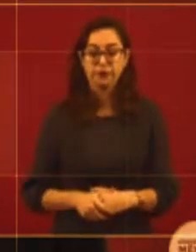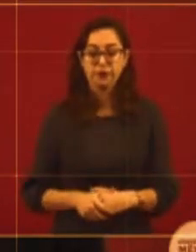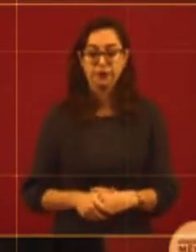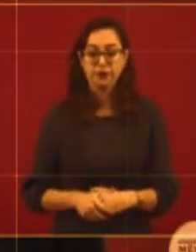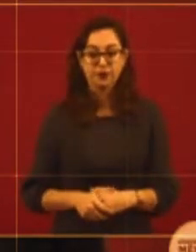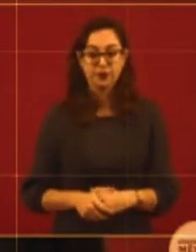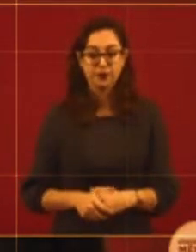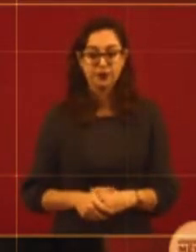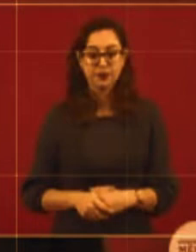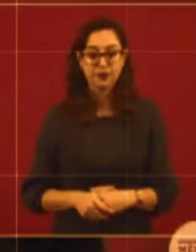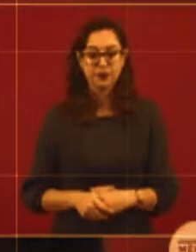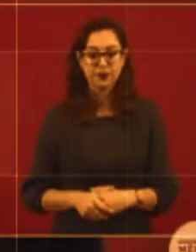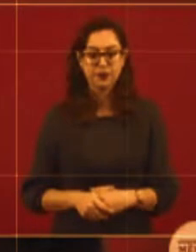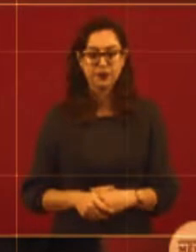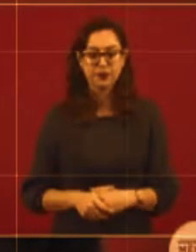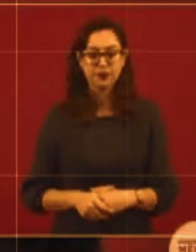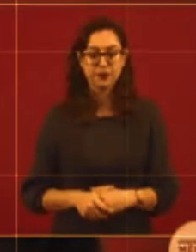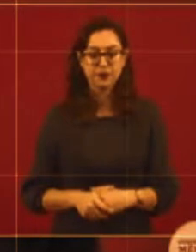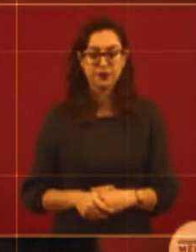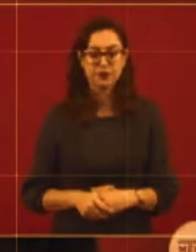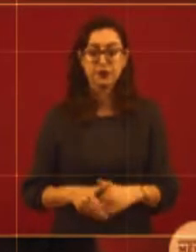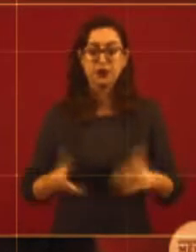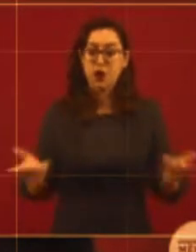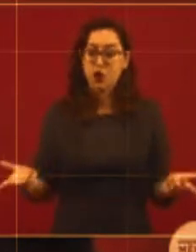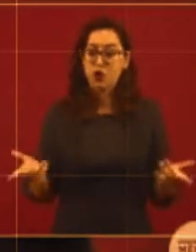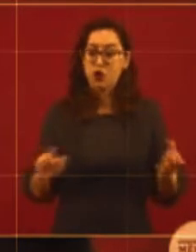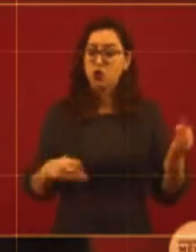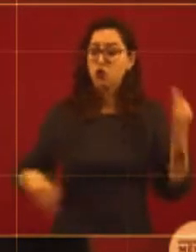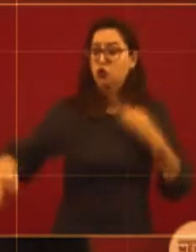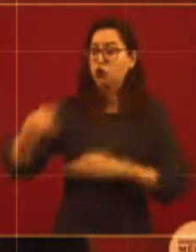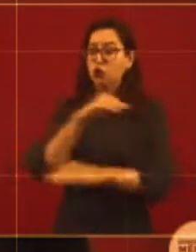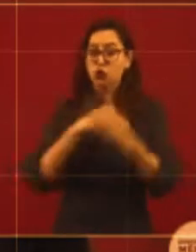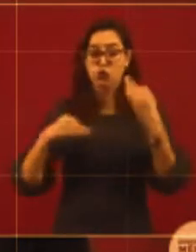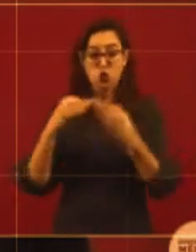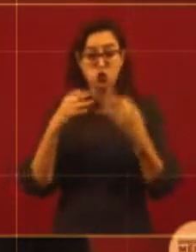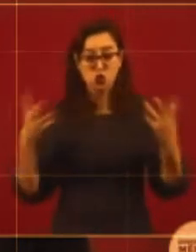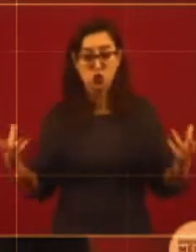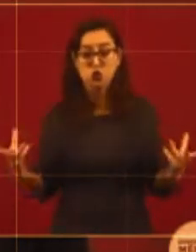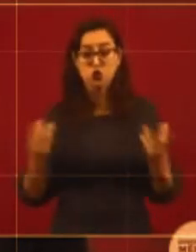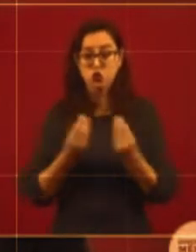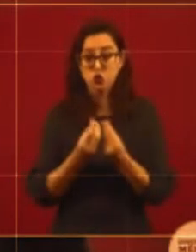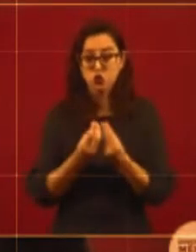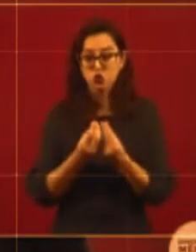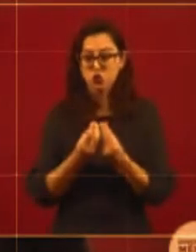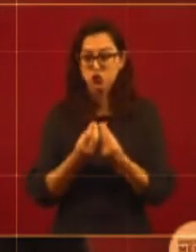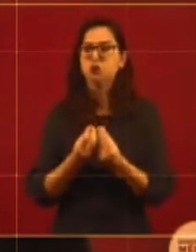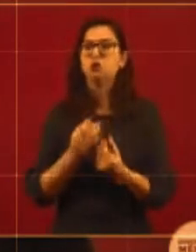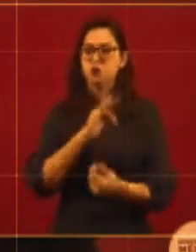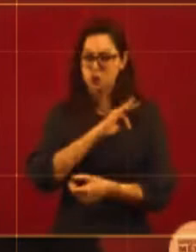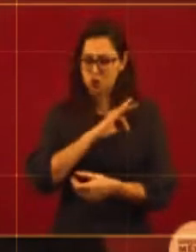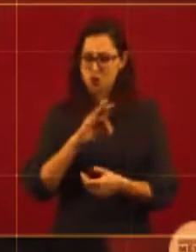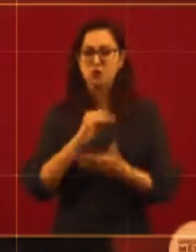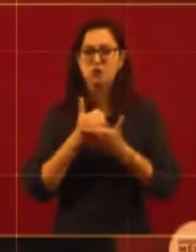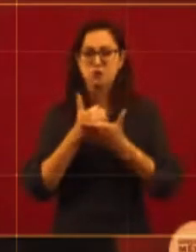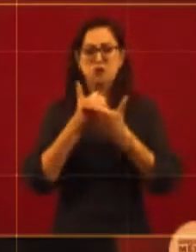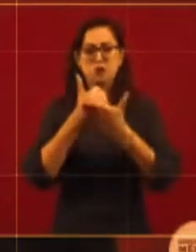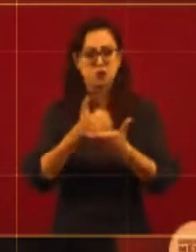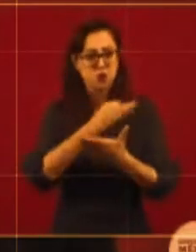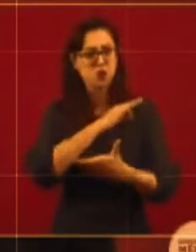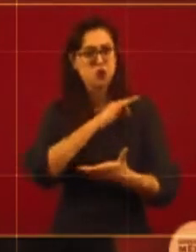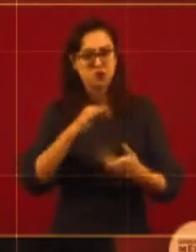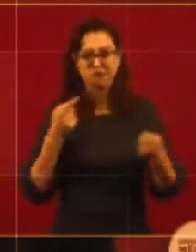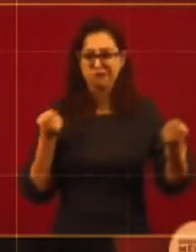podemos como lo hemos hecho entre todos controlar esta situación si nos cuidamos